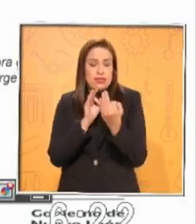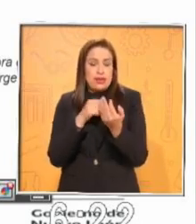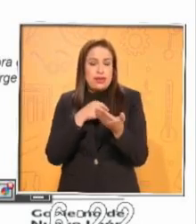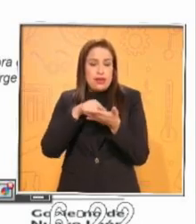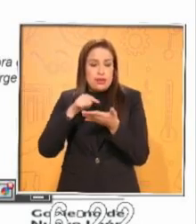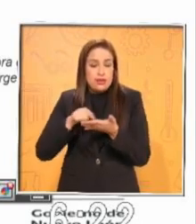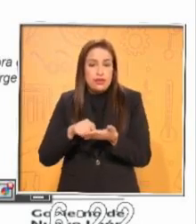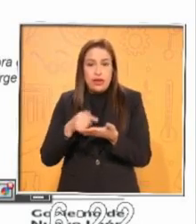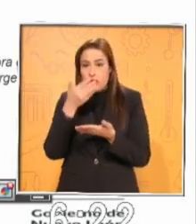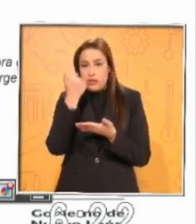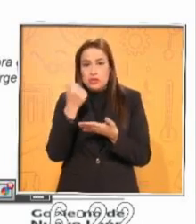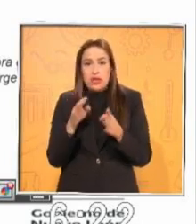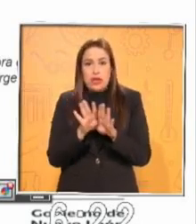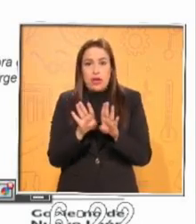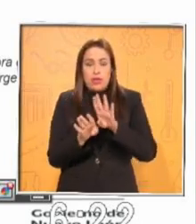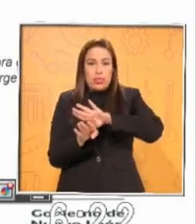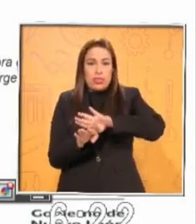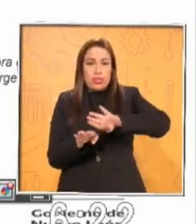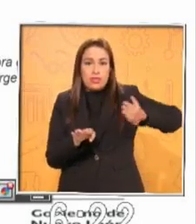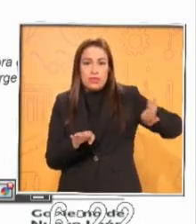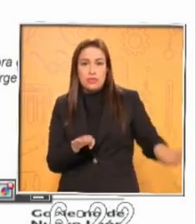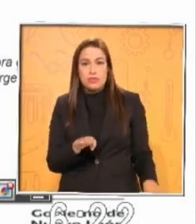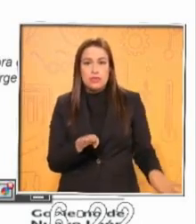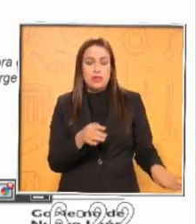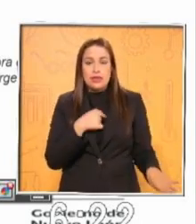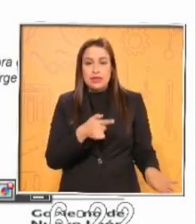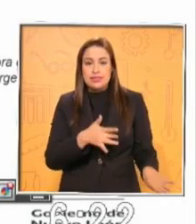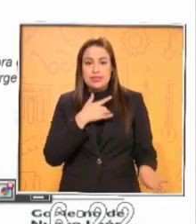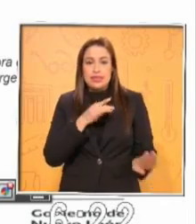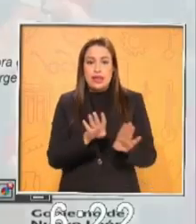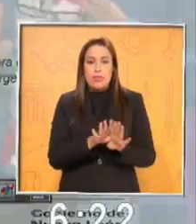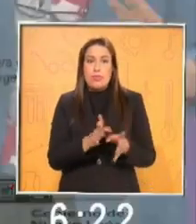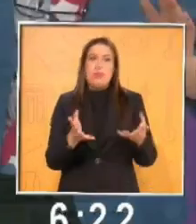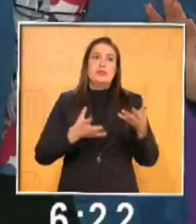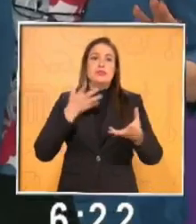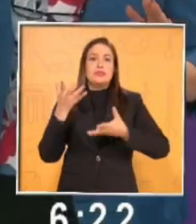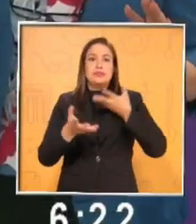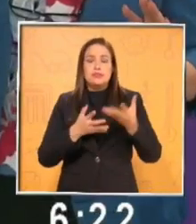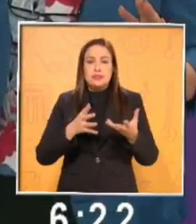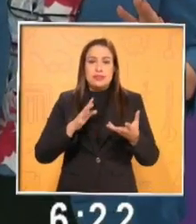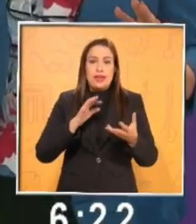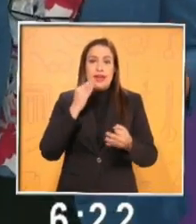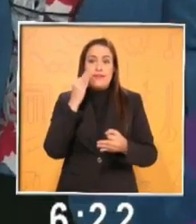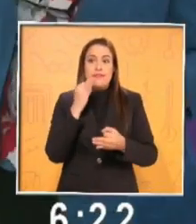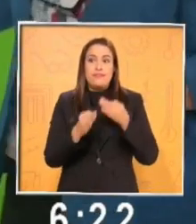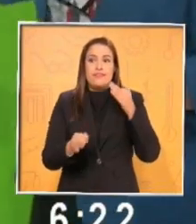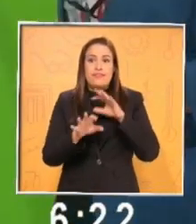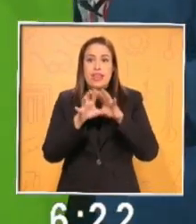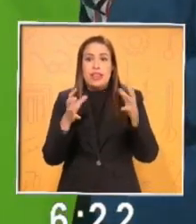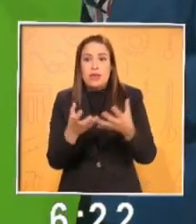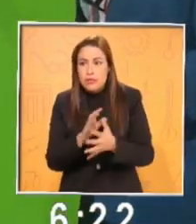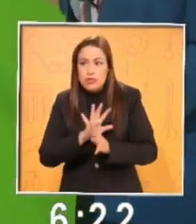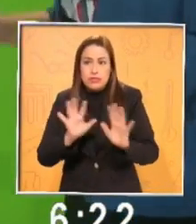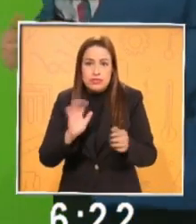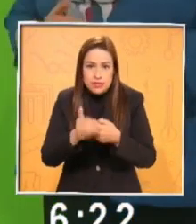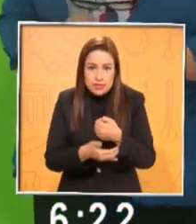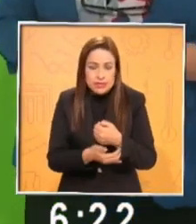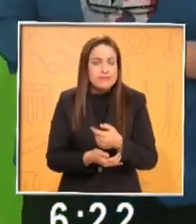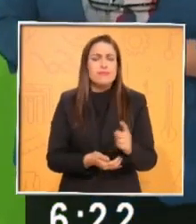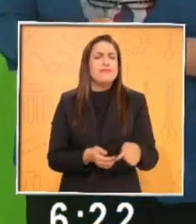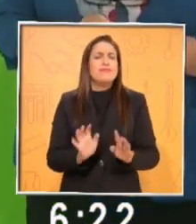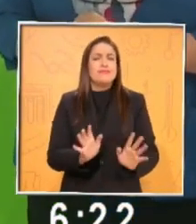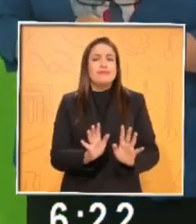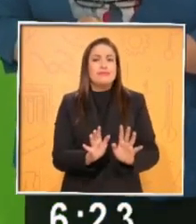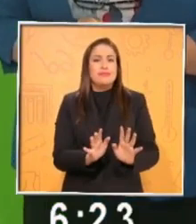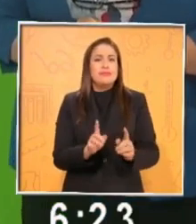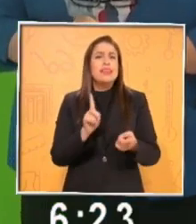que prescindir de ella no es el fin del mundo. Casi el fin del mundo, pero no es el fin del mundo. ¿Quién está de acuerdo con